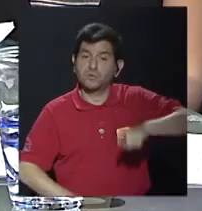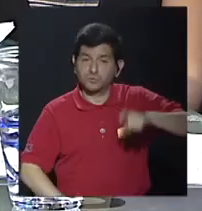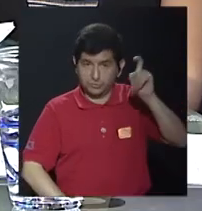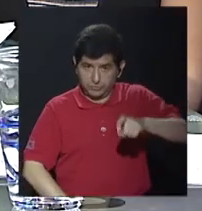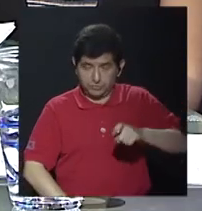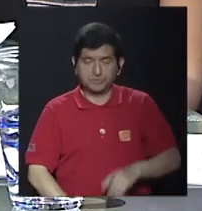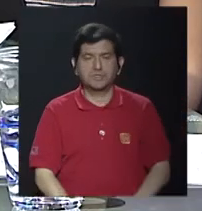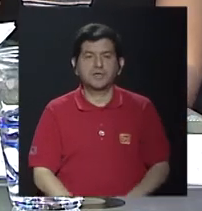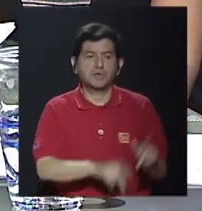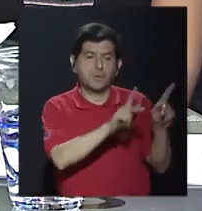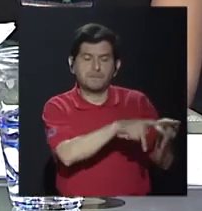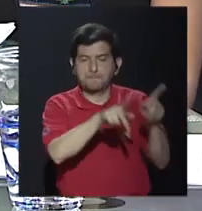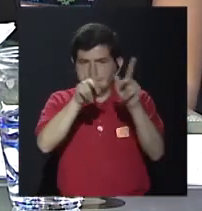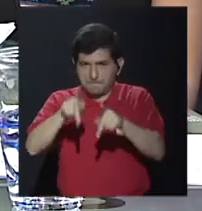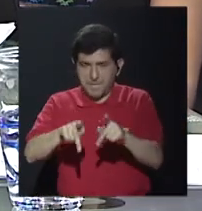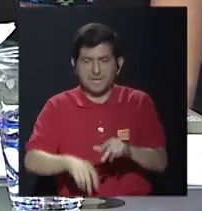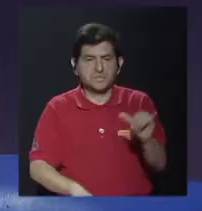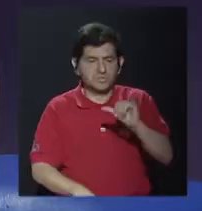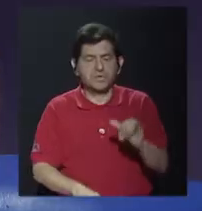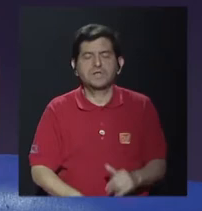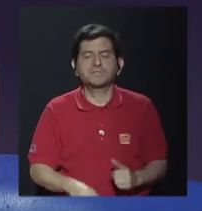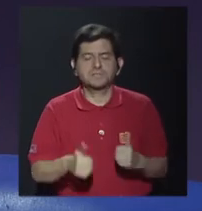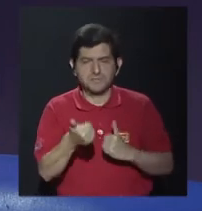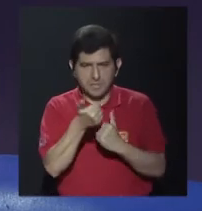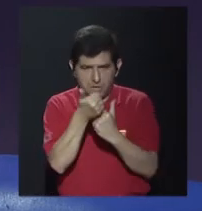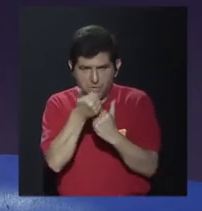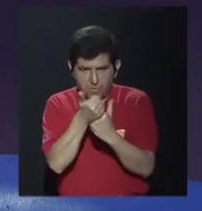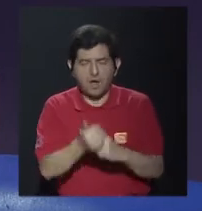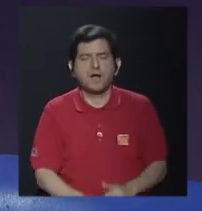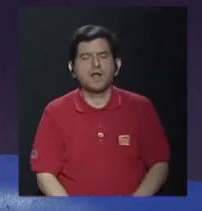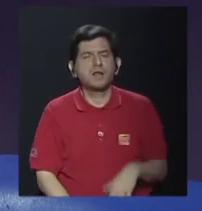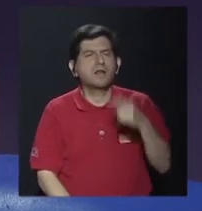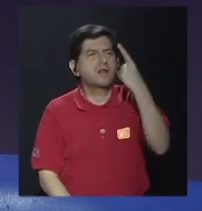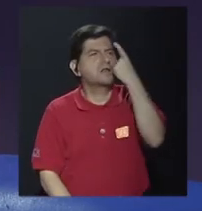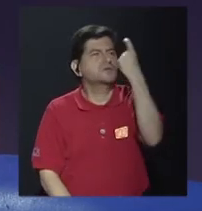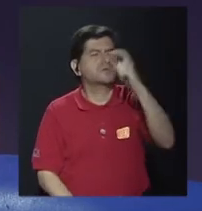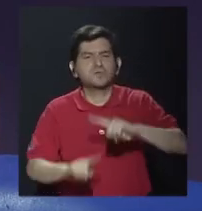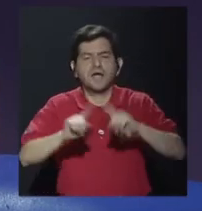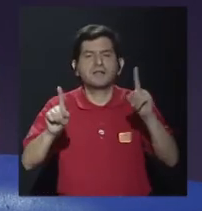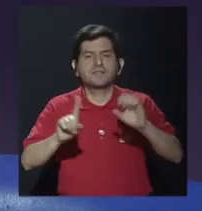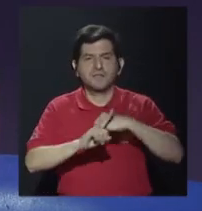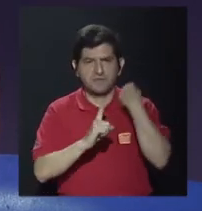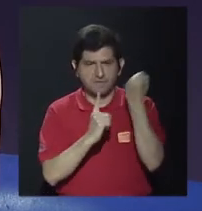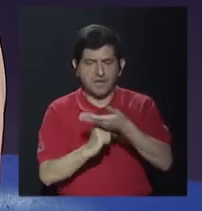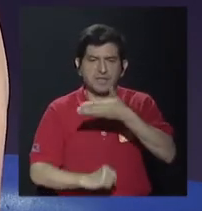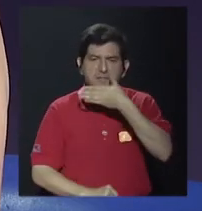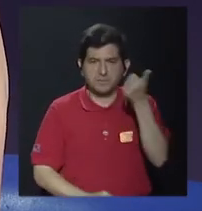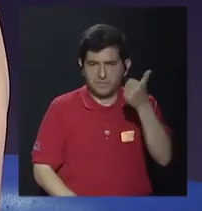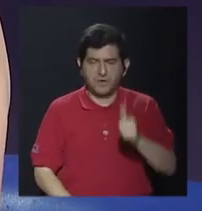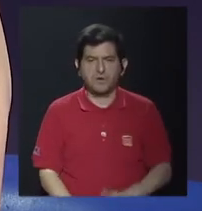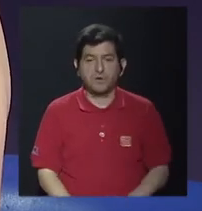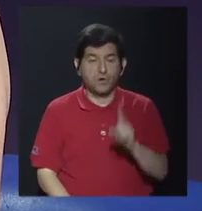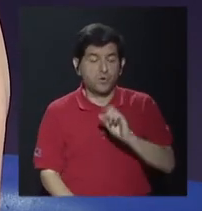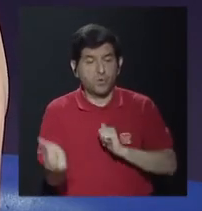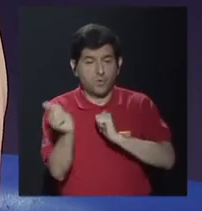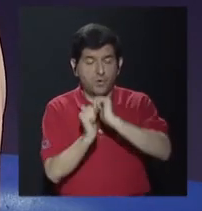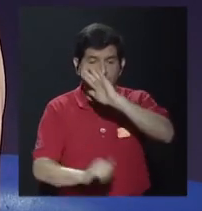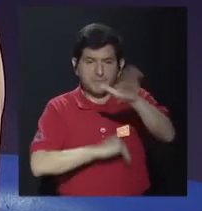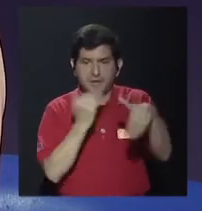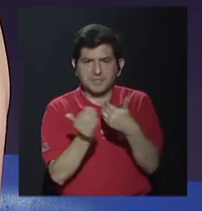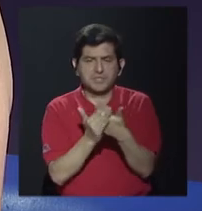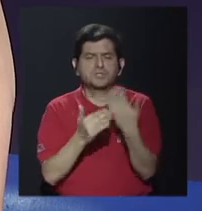necesarios entre personas que estamos del mismo lado, que soñamos con otra sociedad mejor, con una sociedad que supere todas